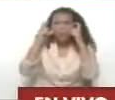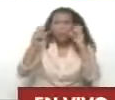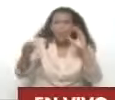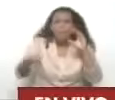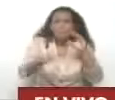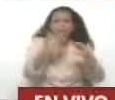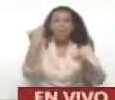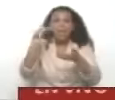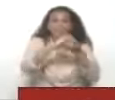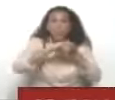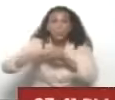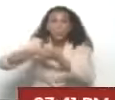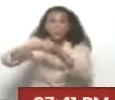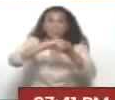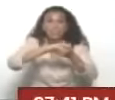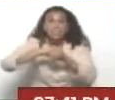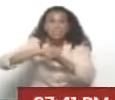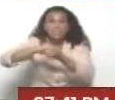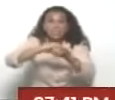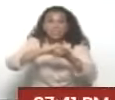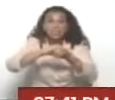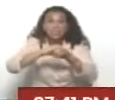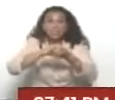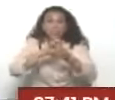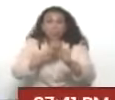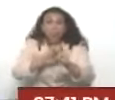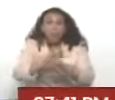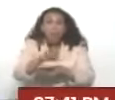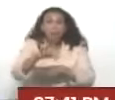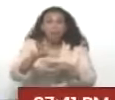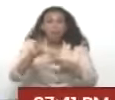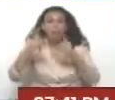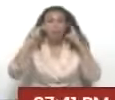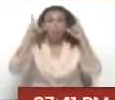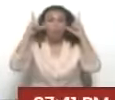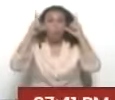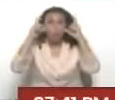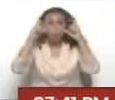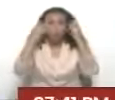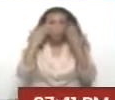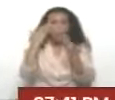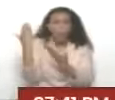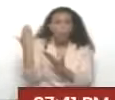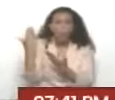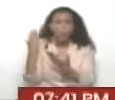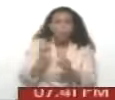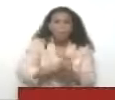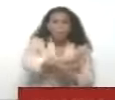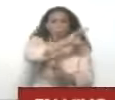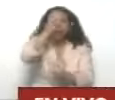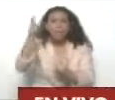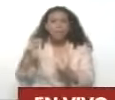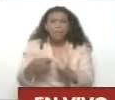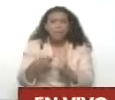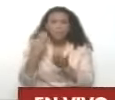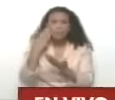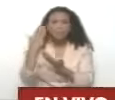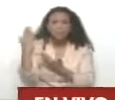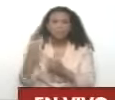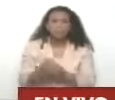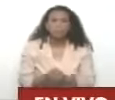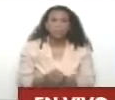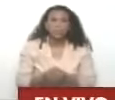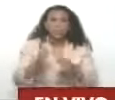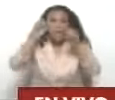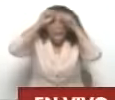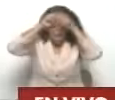desde Trujillo, muestra una cosa impresionante, si la puedes poner pantalla completa, una